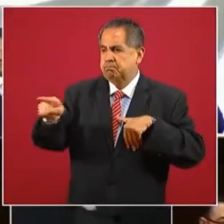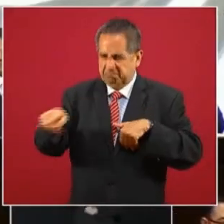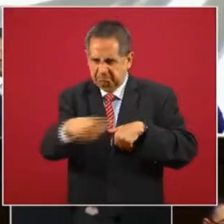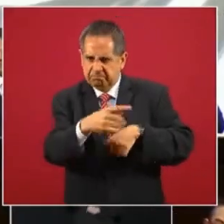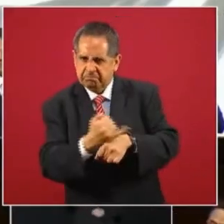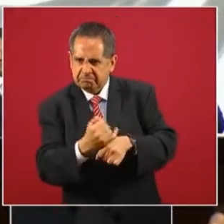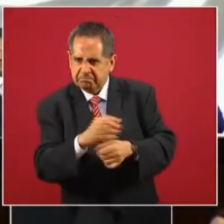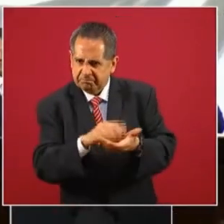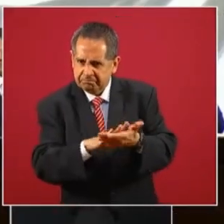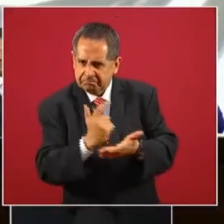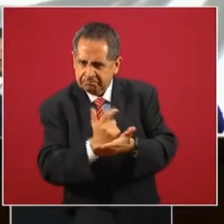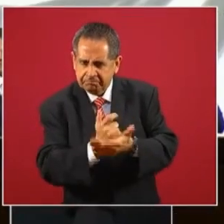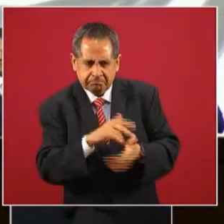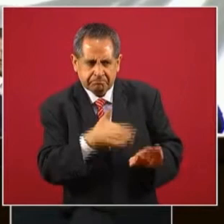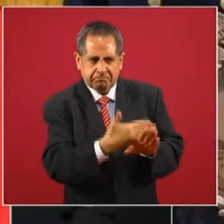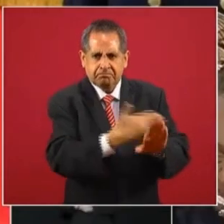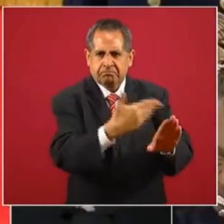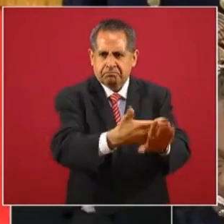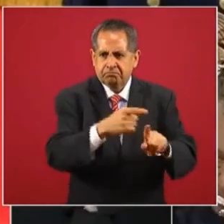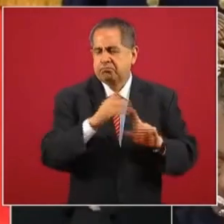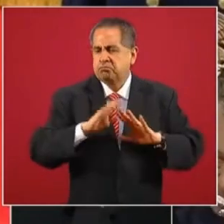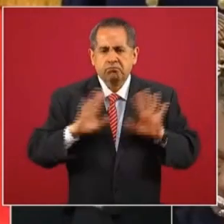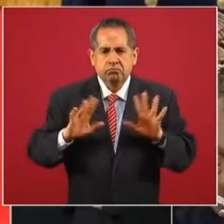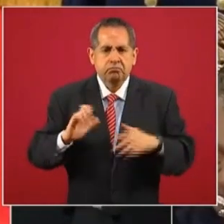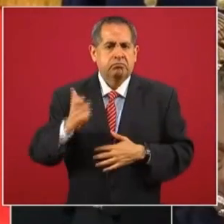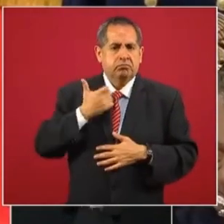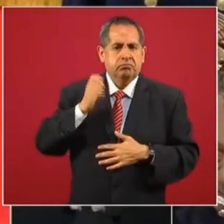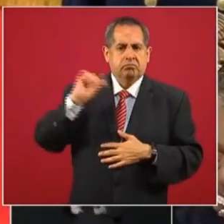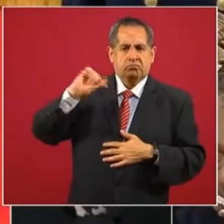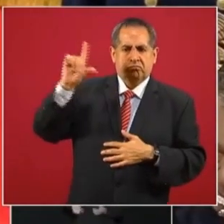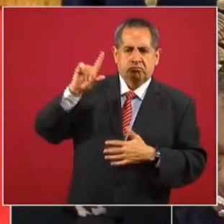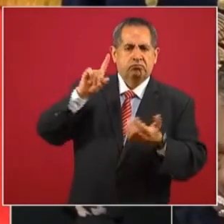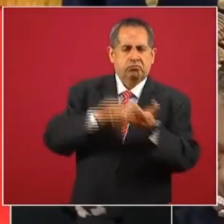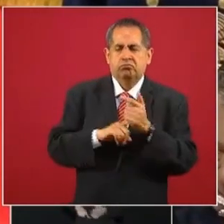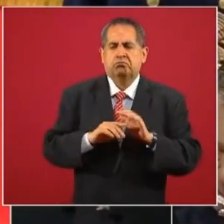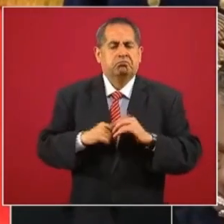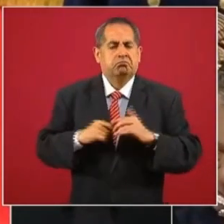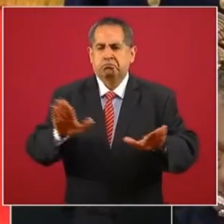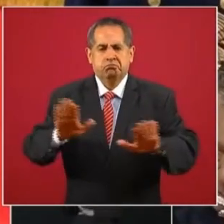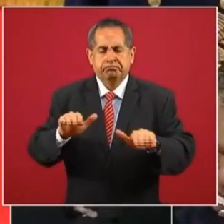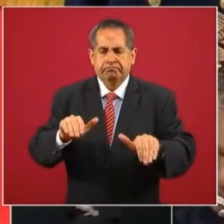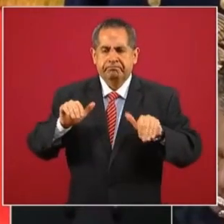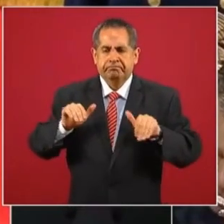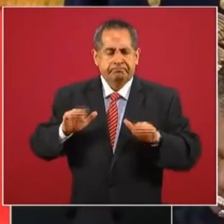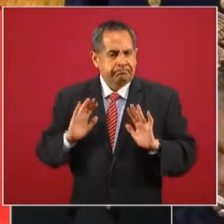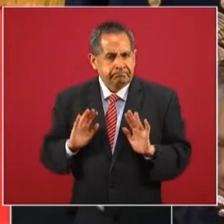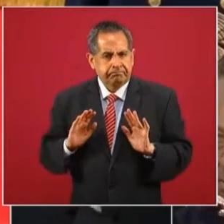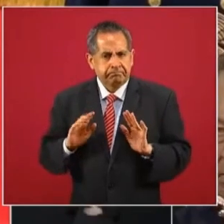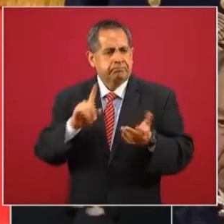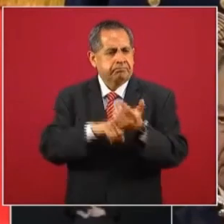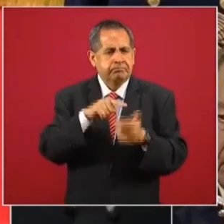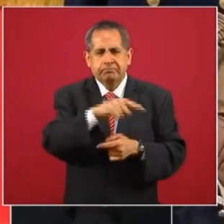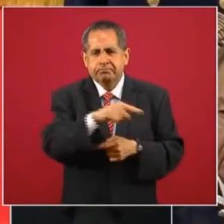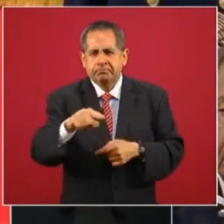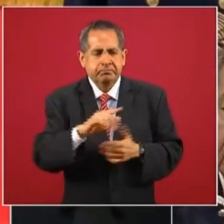investigaciones en contra de los que han ocupado cargos públicos o haciendo o se hayan